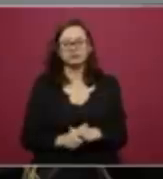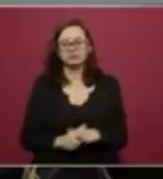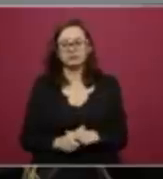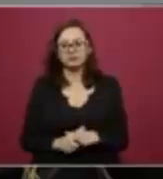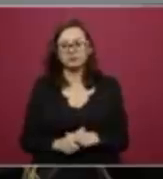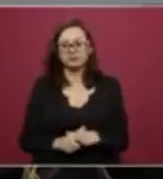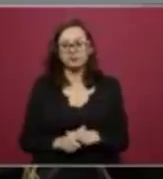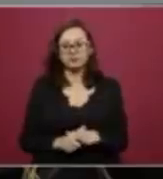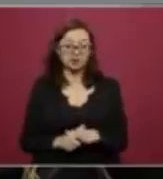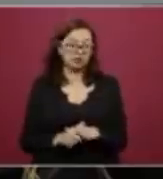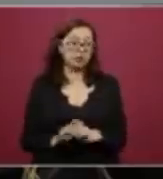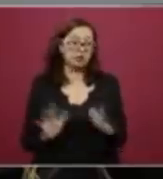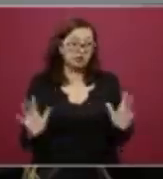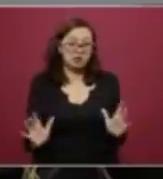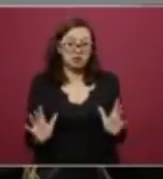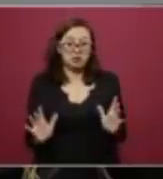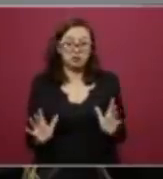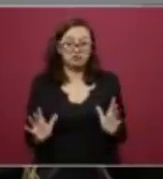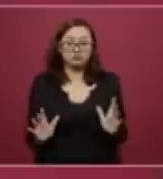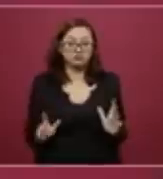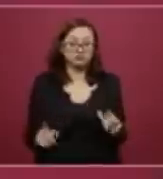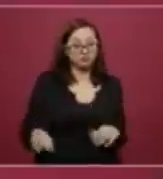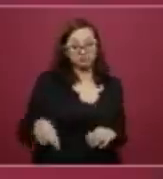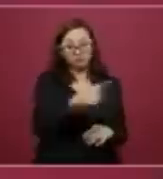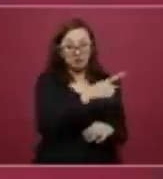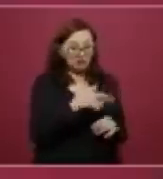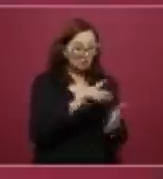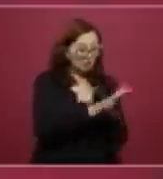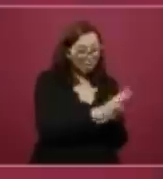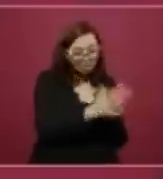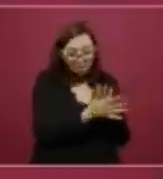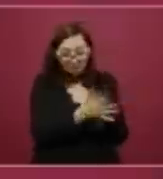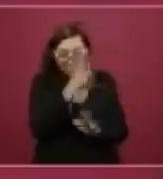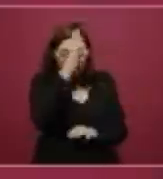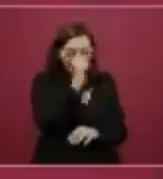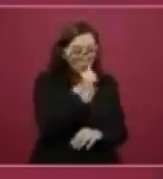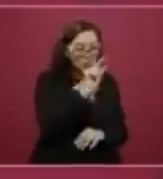se ponen de acuerdo con prácticas monopólicas, pues vamos a buscar